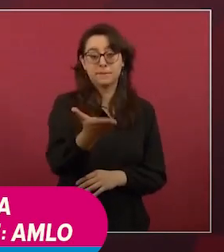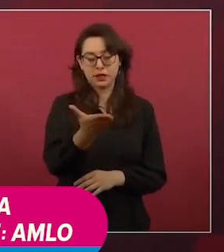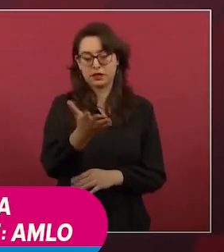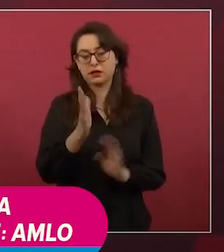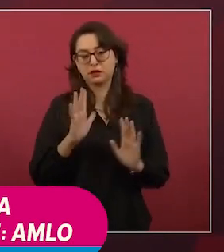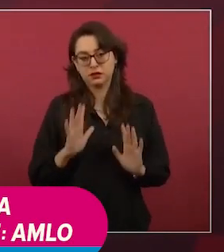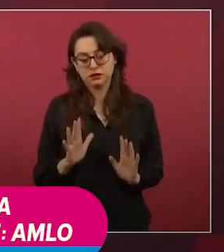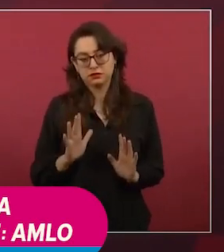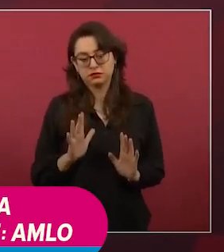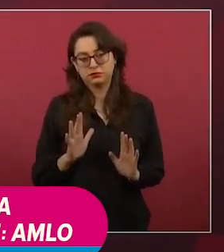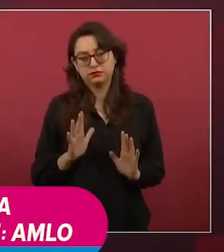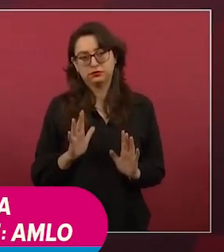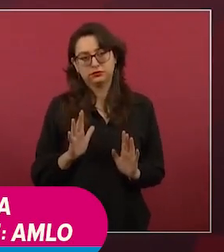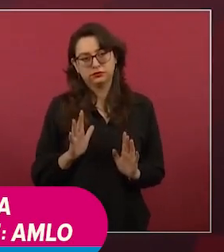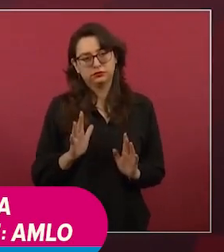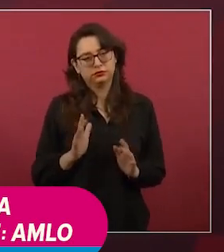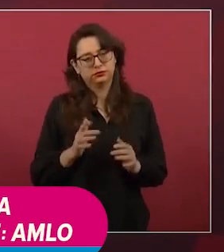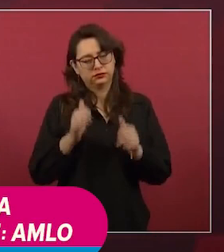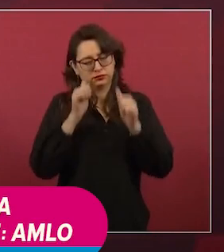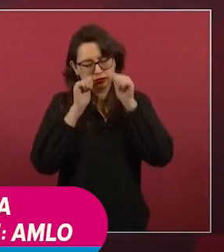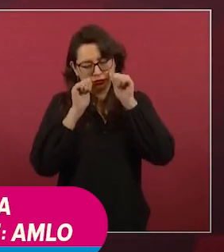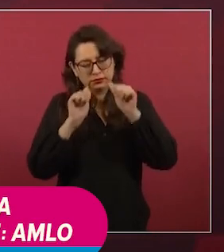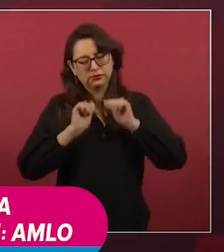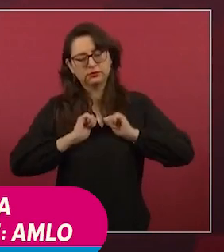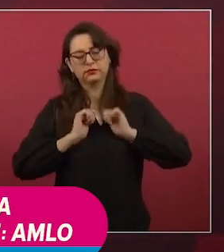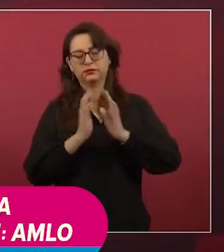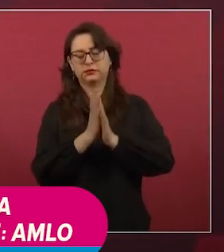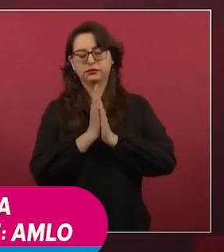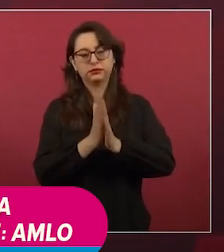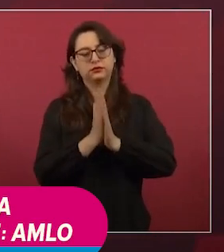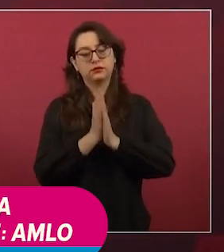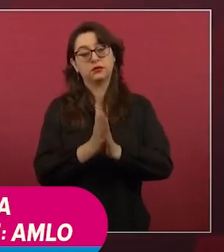acatamos lo que ellos